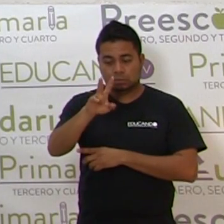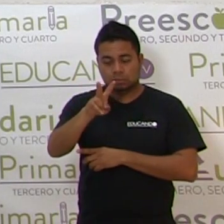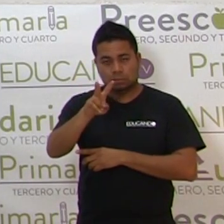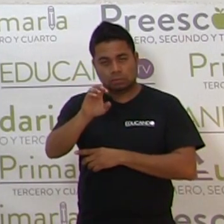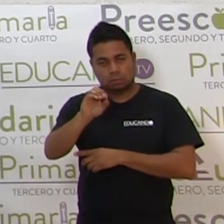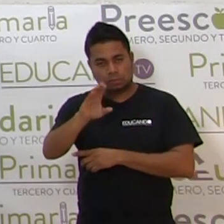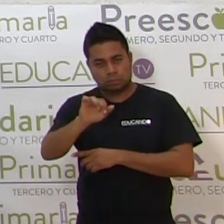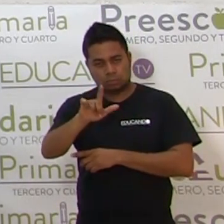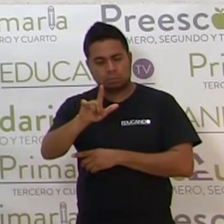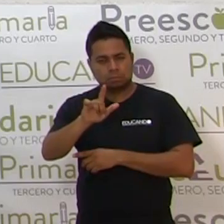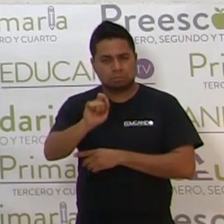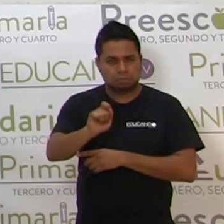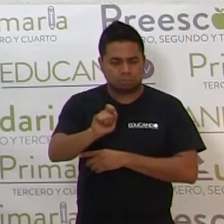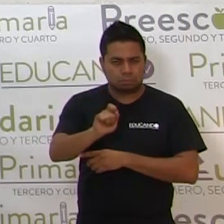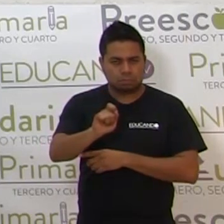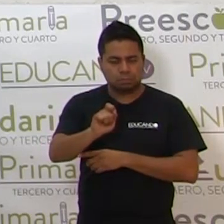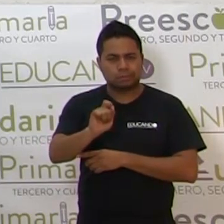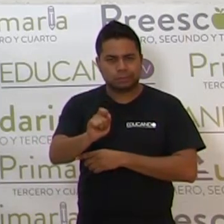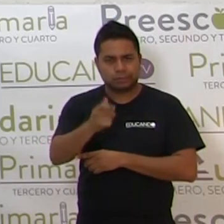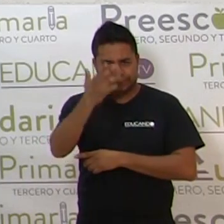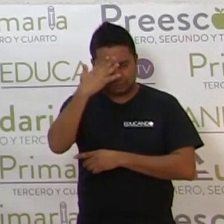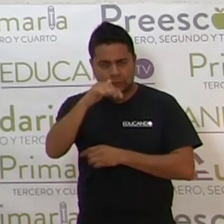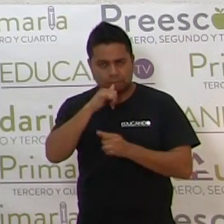es la vocal